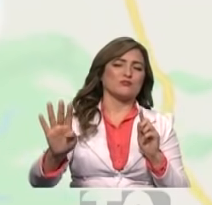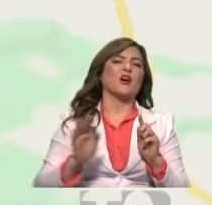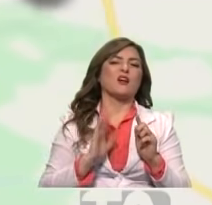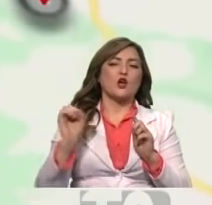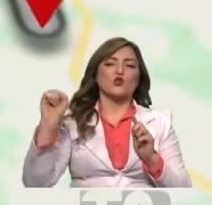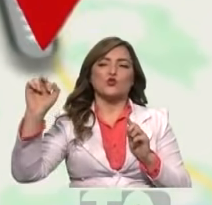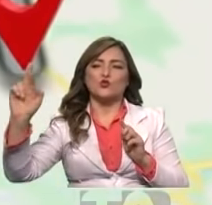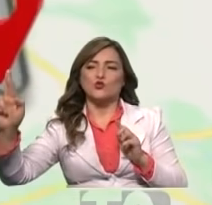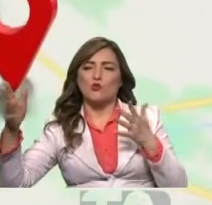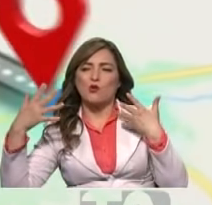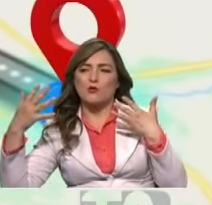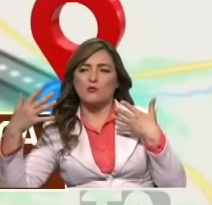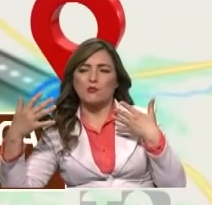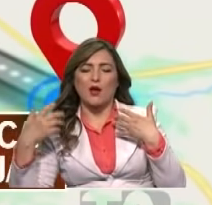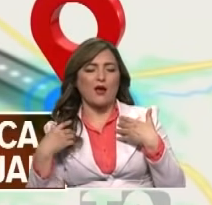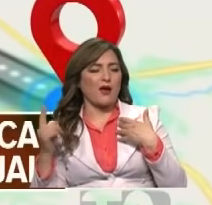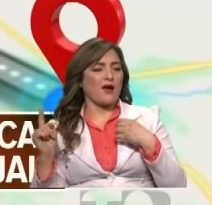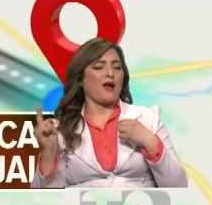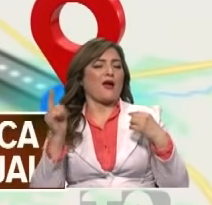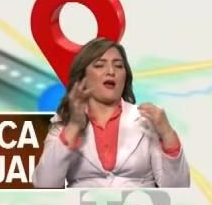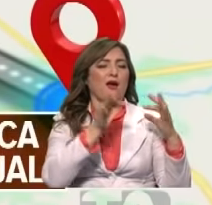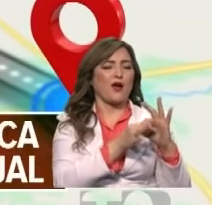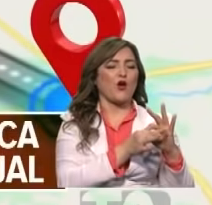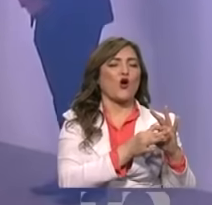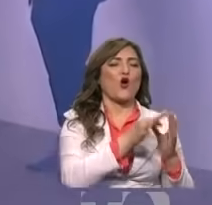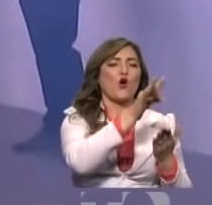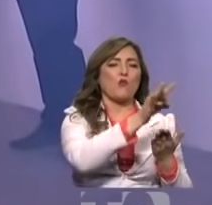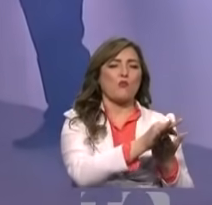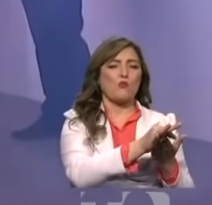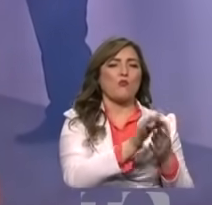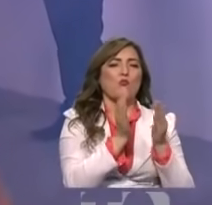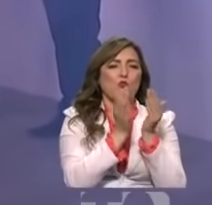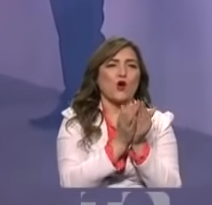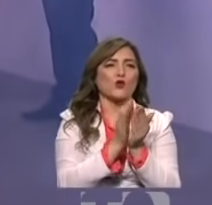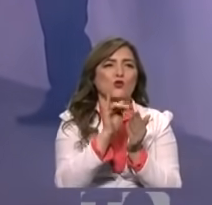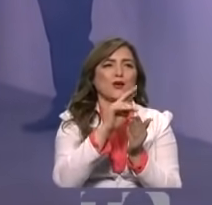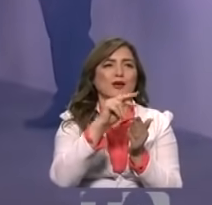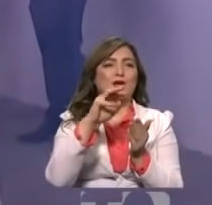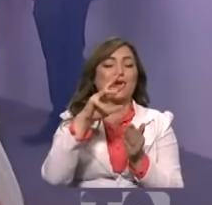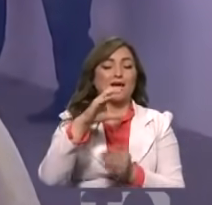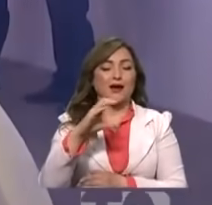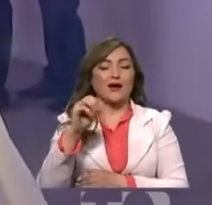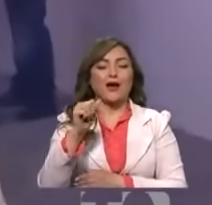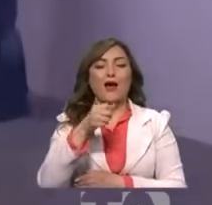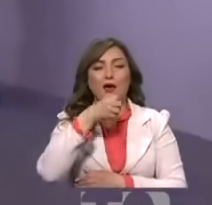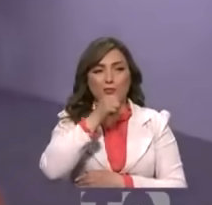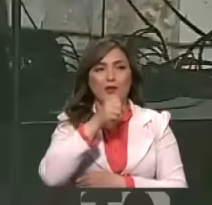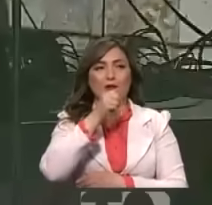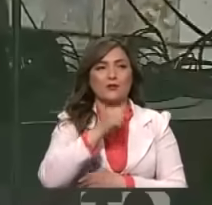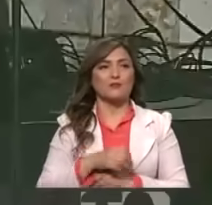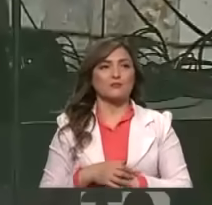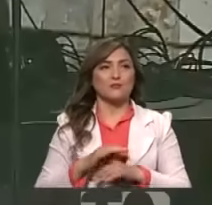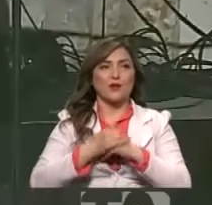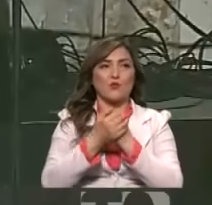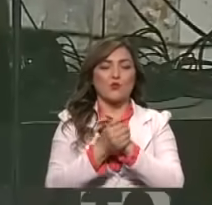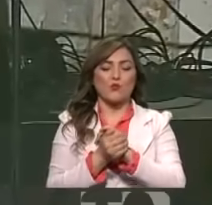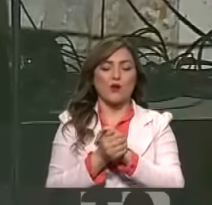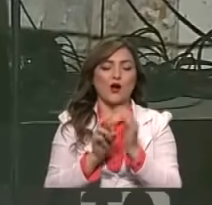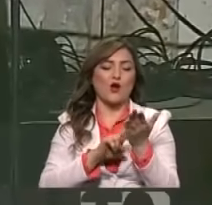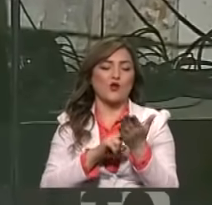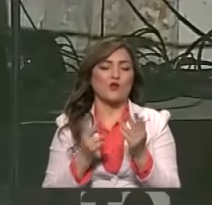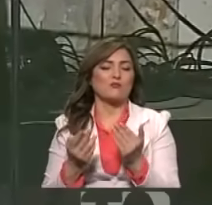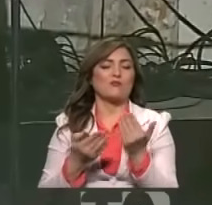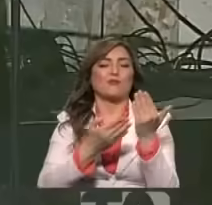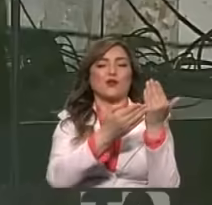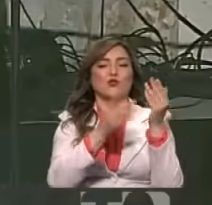el sur de Guayaquil con Durán y la vía Puerto Inca-Naranjal. La alcaldesa de Guayaquil, Cintia Viteri, aprovechó su intervención en la sesión solemne por